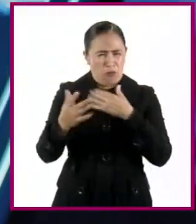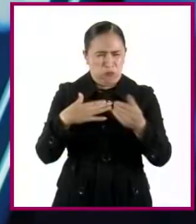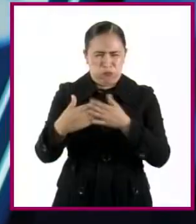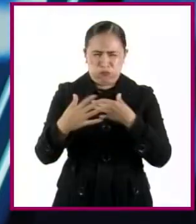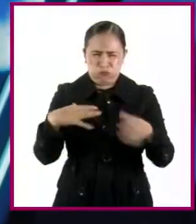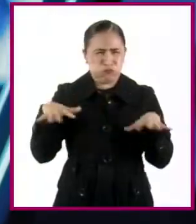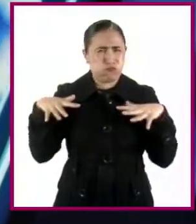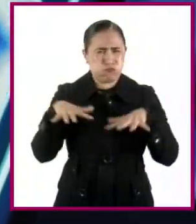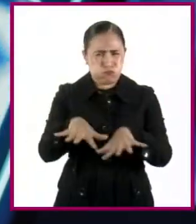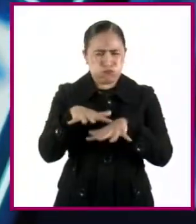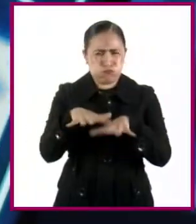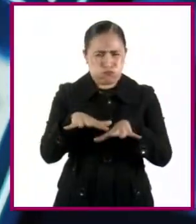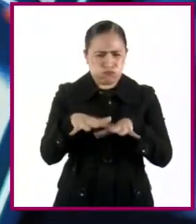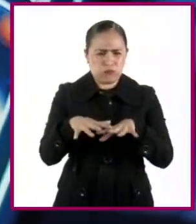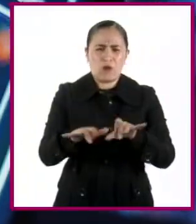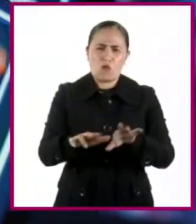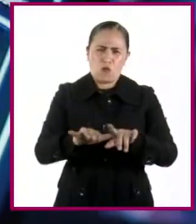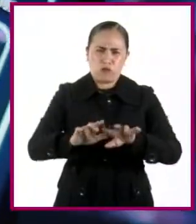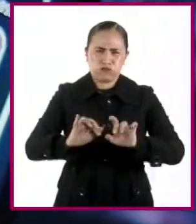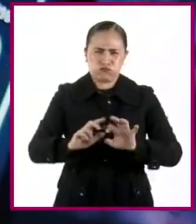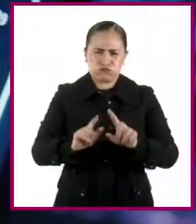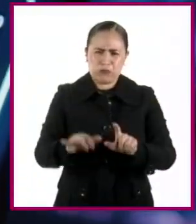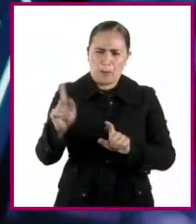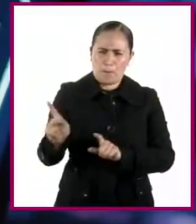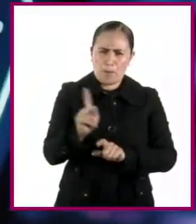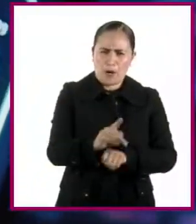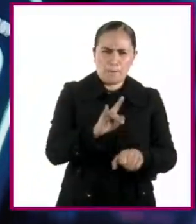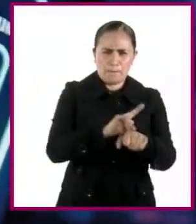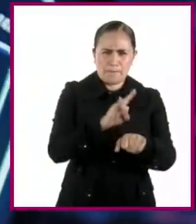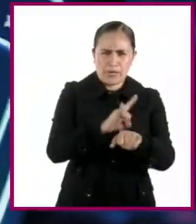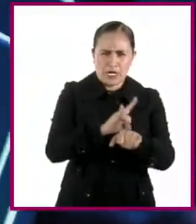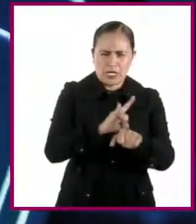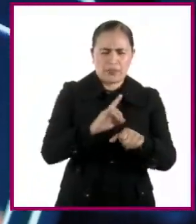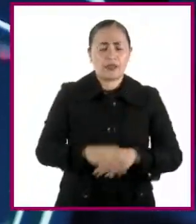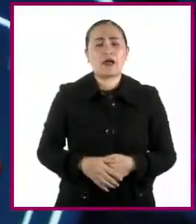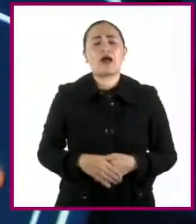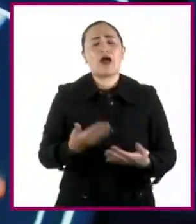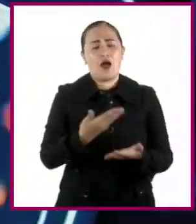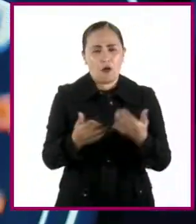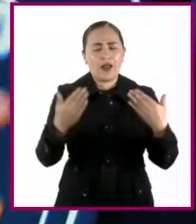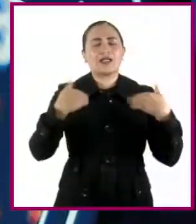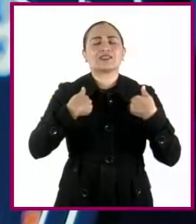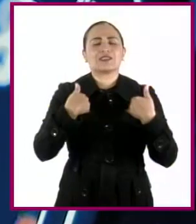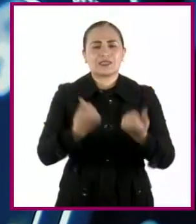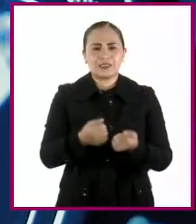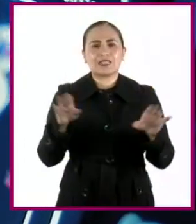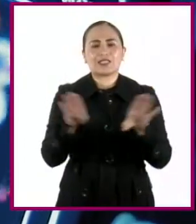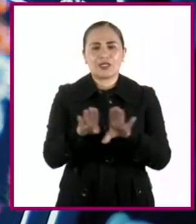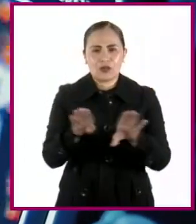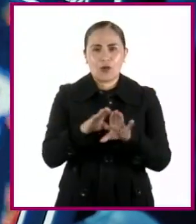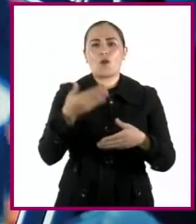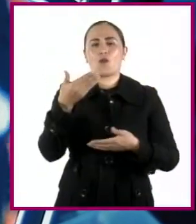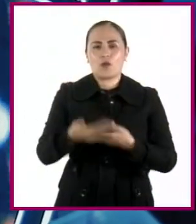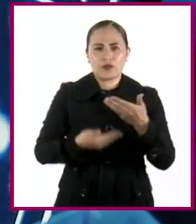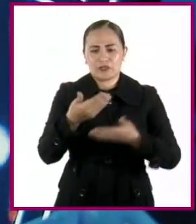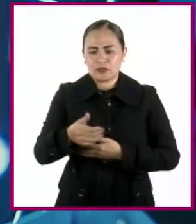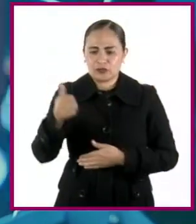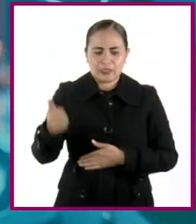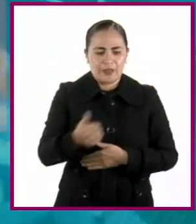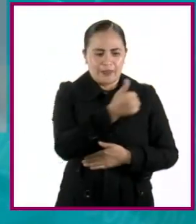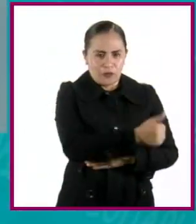cada vez con más detalle a estas redes. Gracias a esto, ahora se entiende mucho mejor cómo funcionan los procesos que ellas